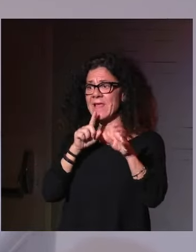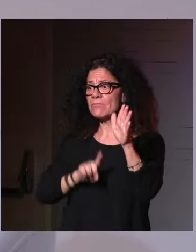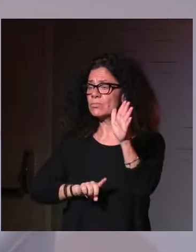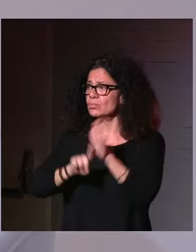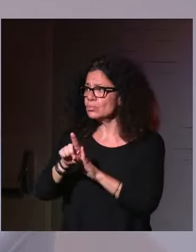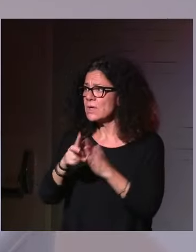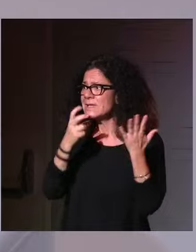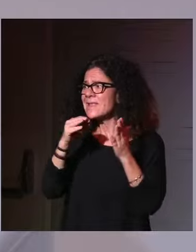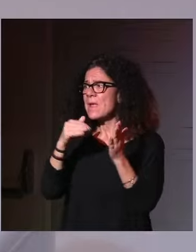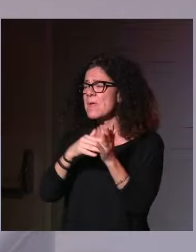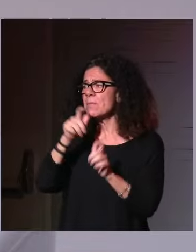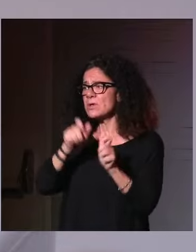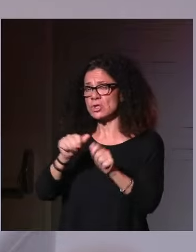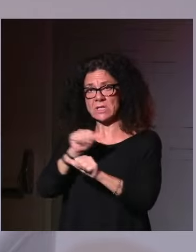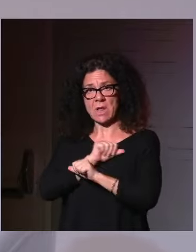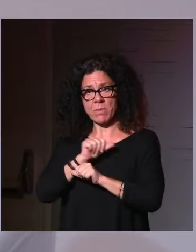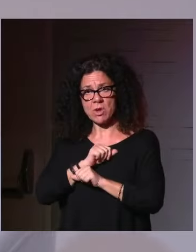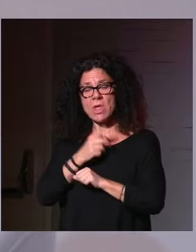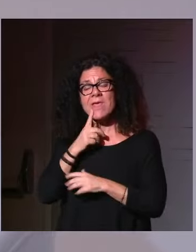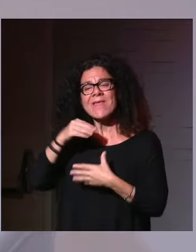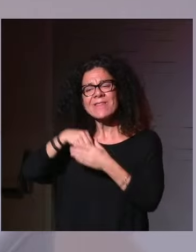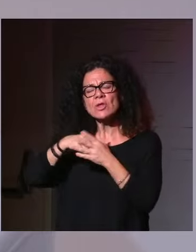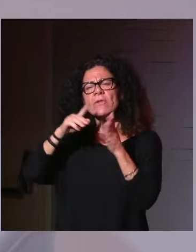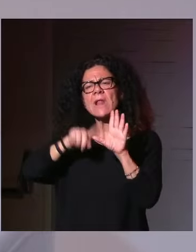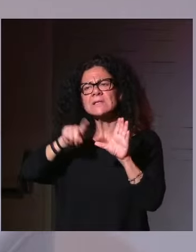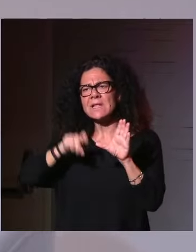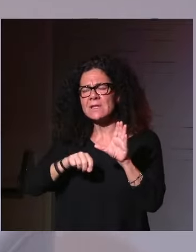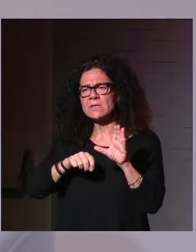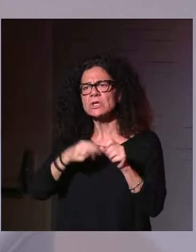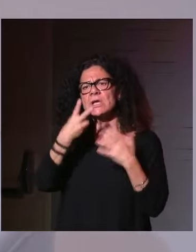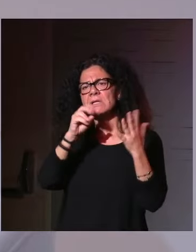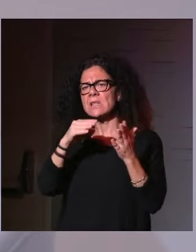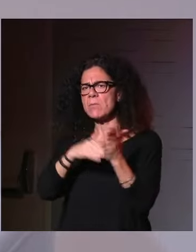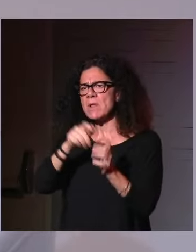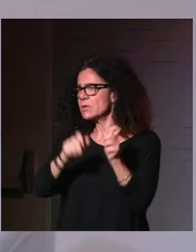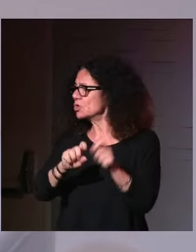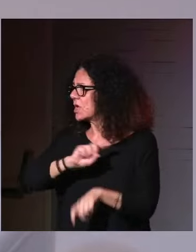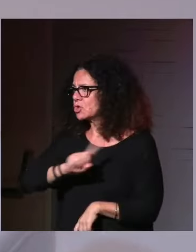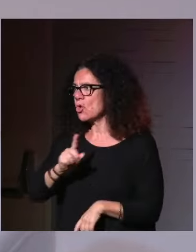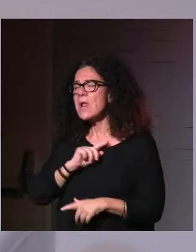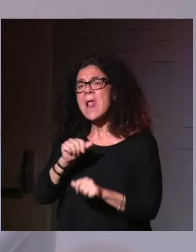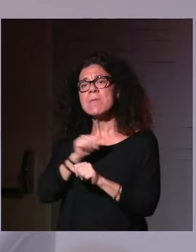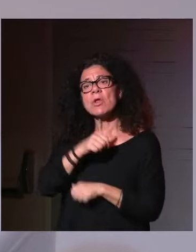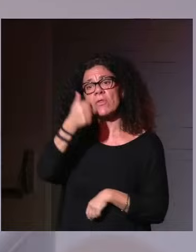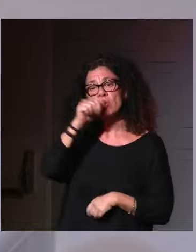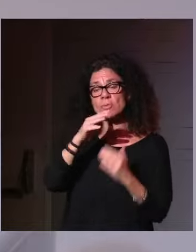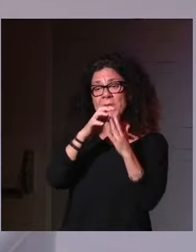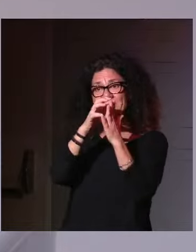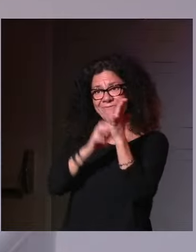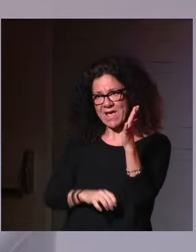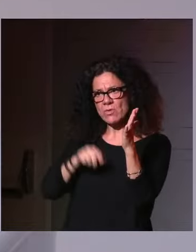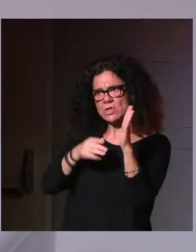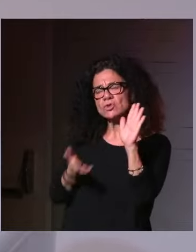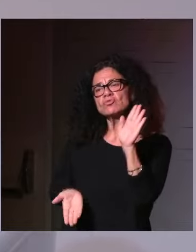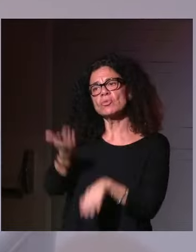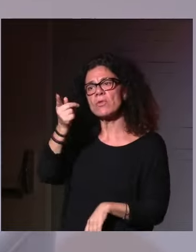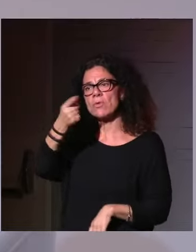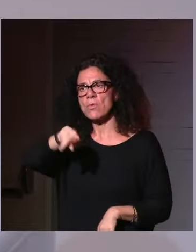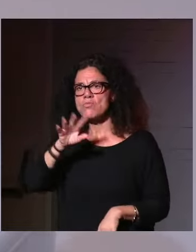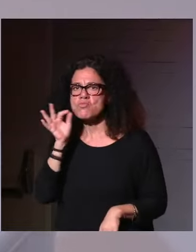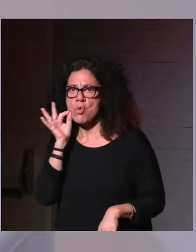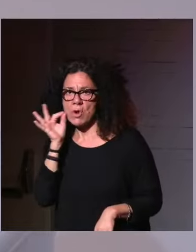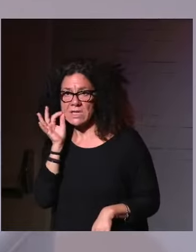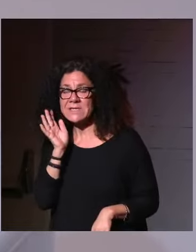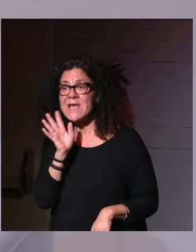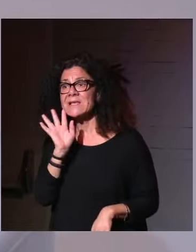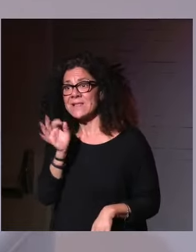70,000 personas y entro a la estadística del paro y no el paro no había subido en 70,000 personas el paro de los hombres había bajado y solo había subido el nuestro si de